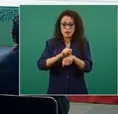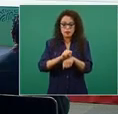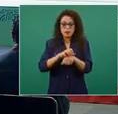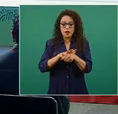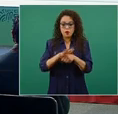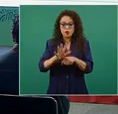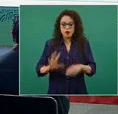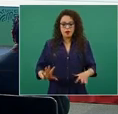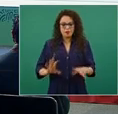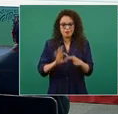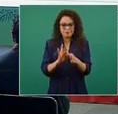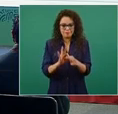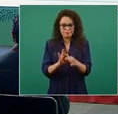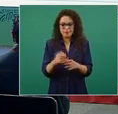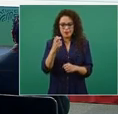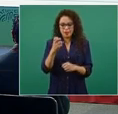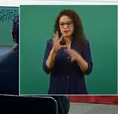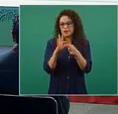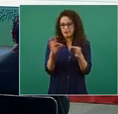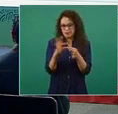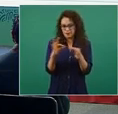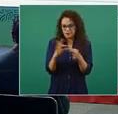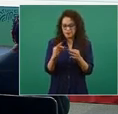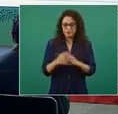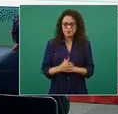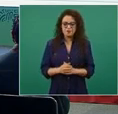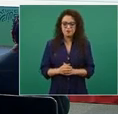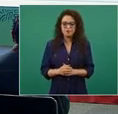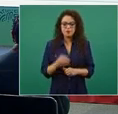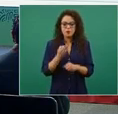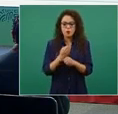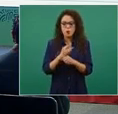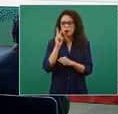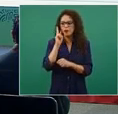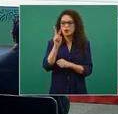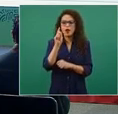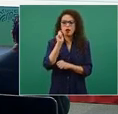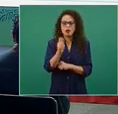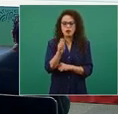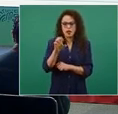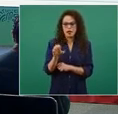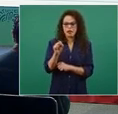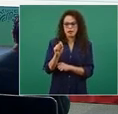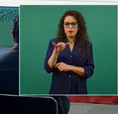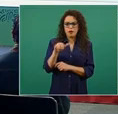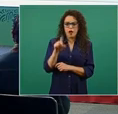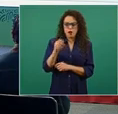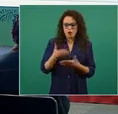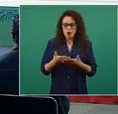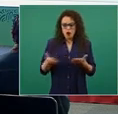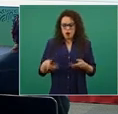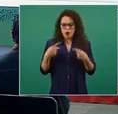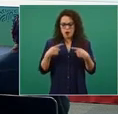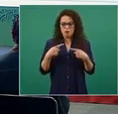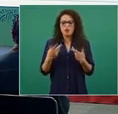y nos referimos. En esta vemos que para los casos estimados, que para el día de hoy ya